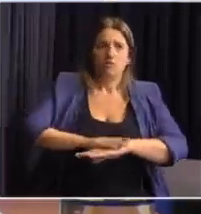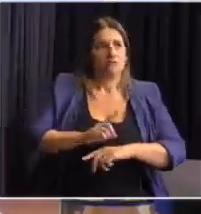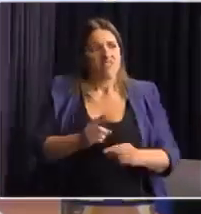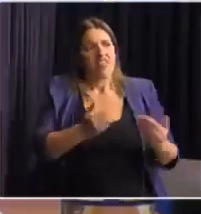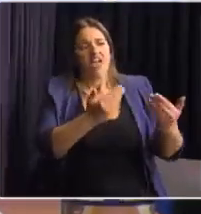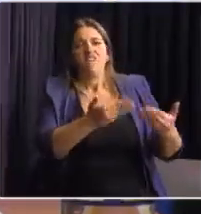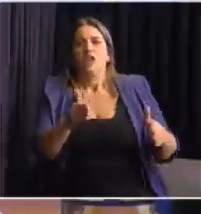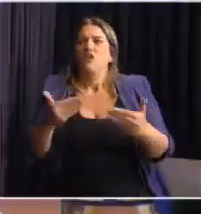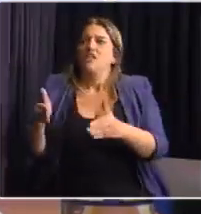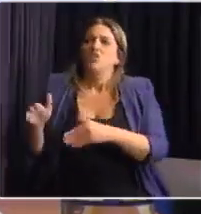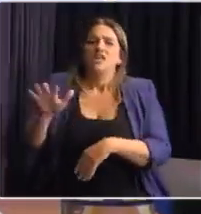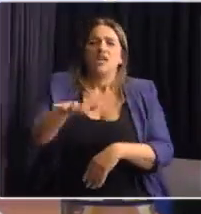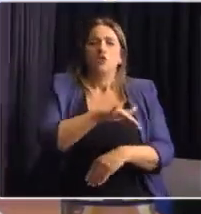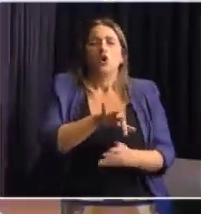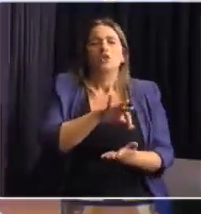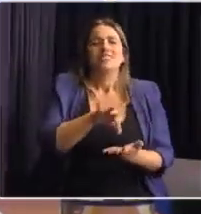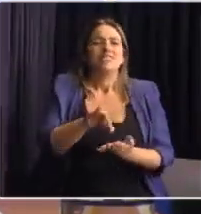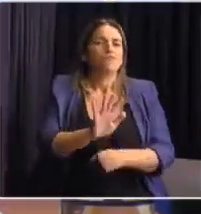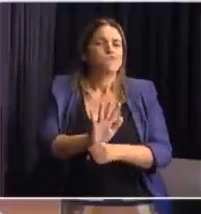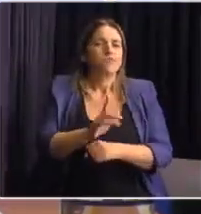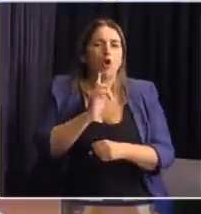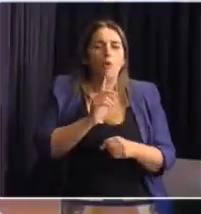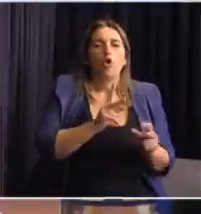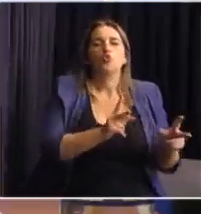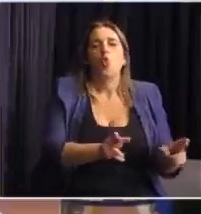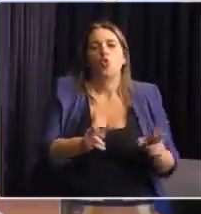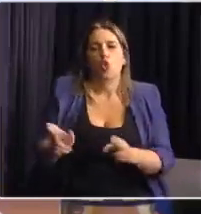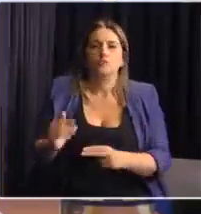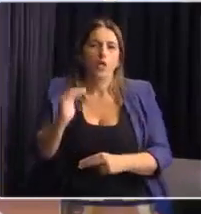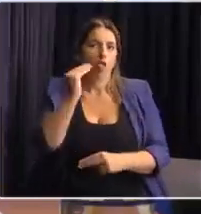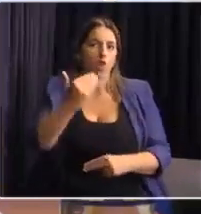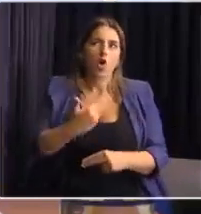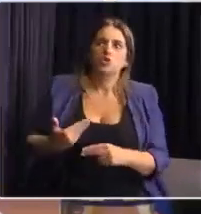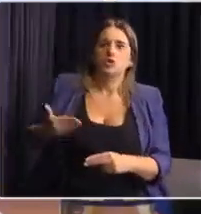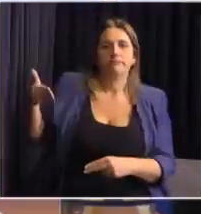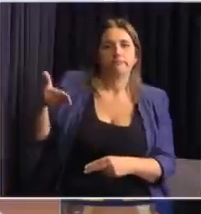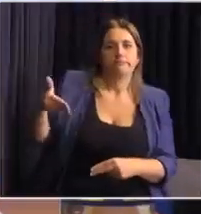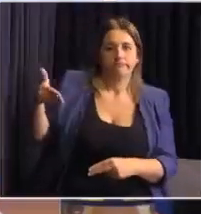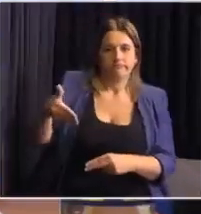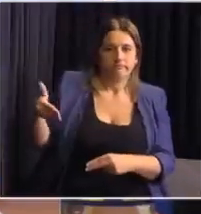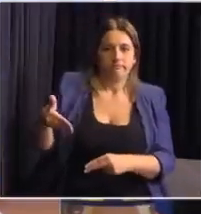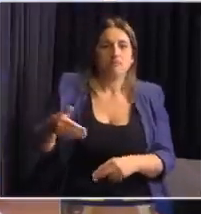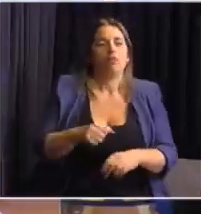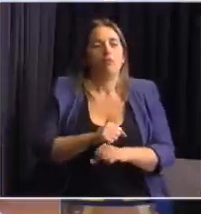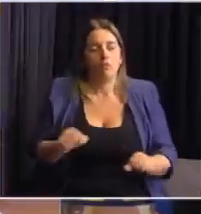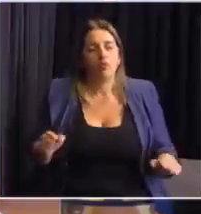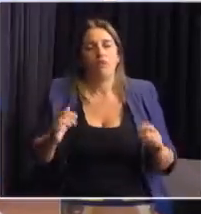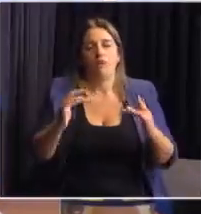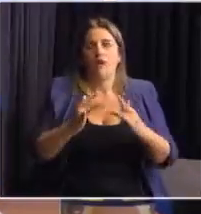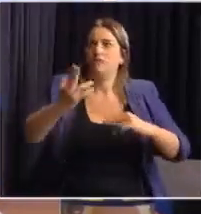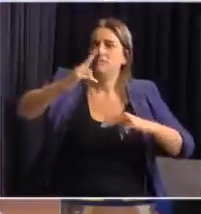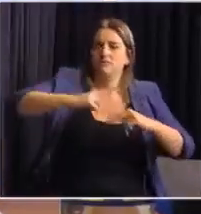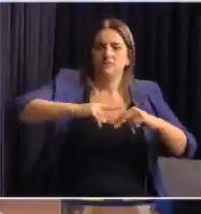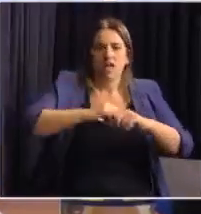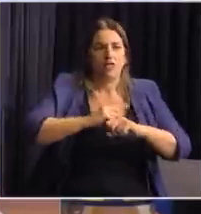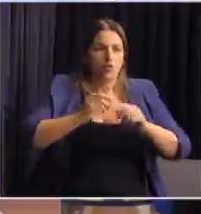educativos abiertos con sistema de turnos, con los docentes concurriendo, en donde nos permitió utilizar la conectividad y atender a